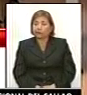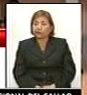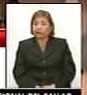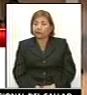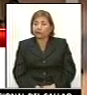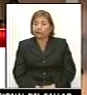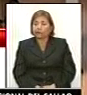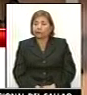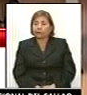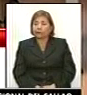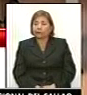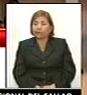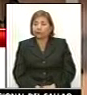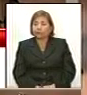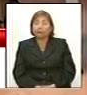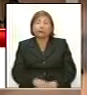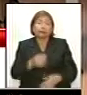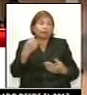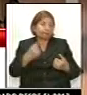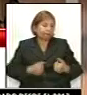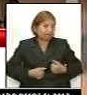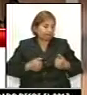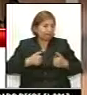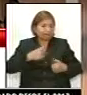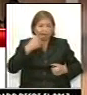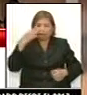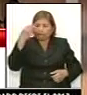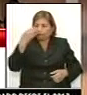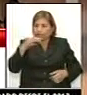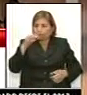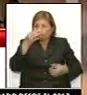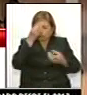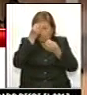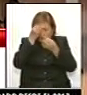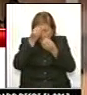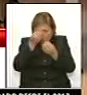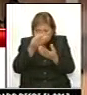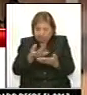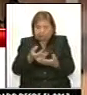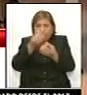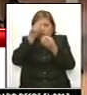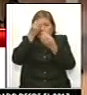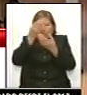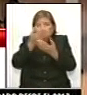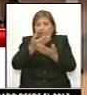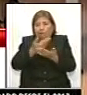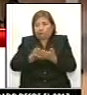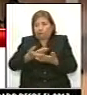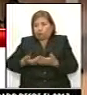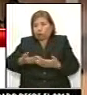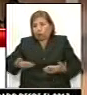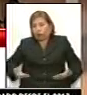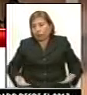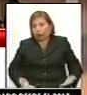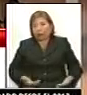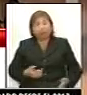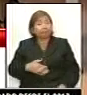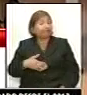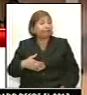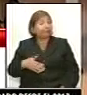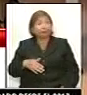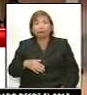vivíamos ahí, digamos, siempre obedeciendo, o sea, era la prueba también de la obediencia, ¿no es cierto? No podíamos